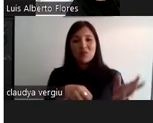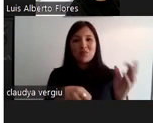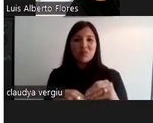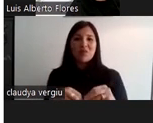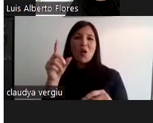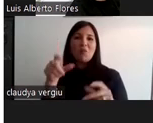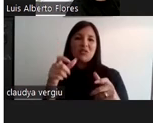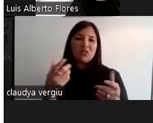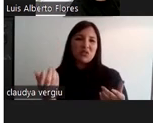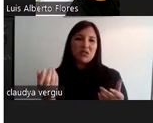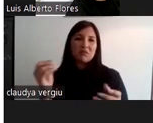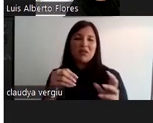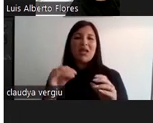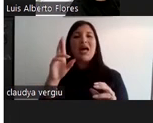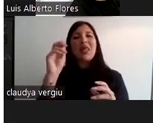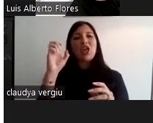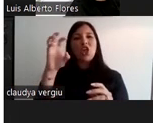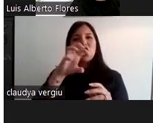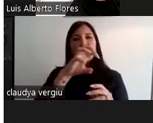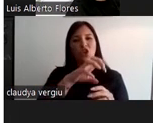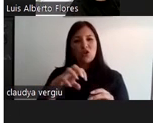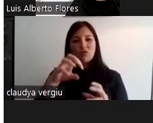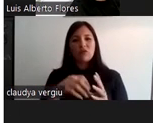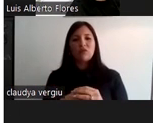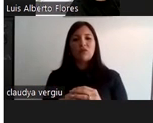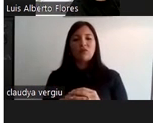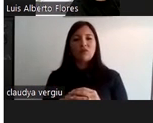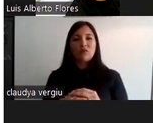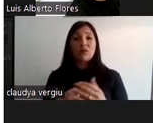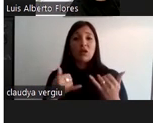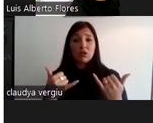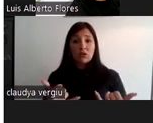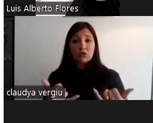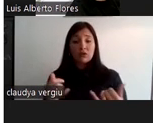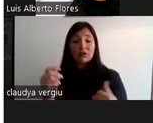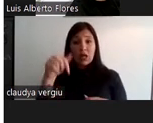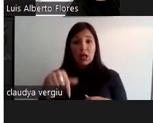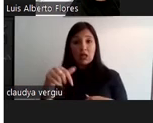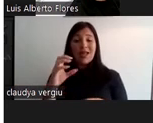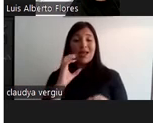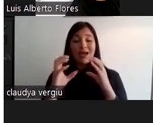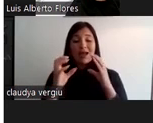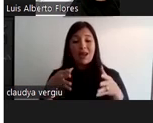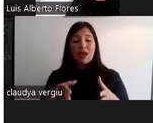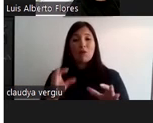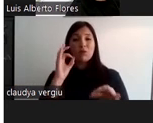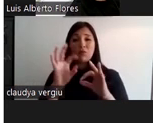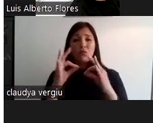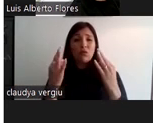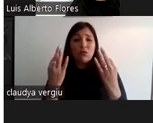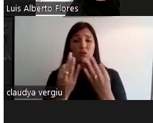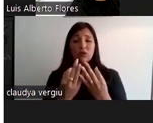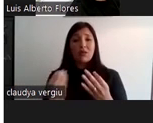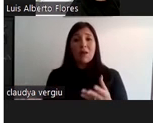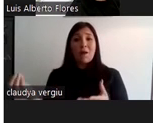o representativos de las regiones promocionadas no entonces acá el canal de comunicación es muy importante más aún